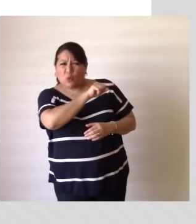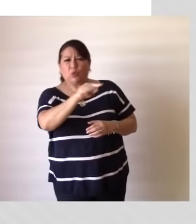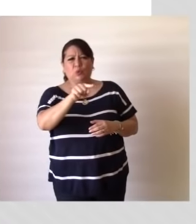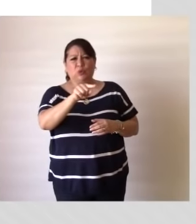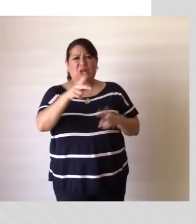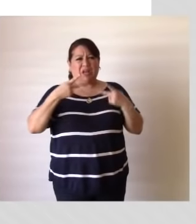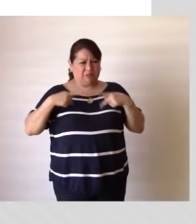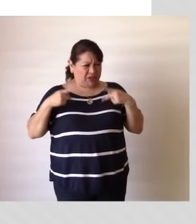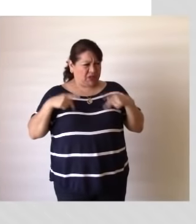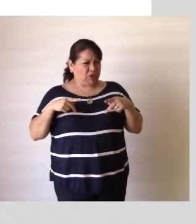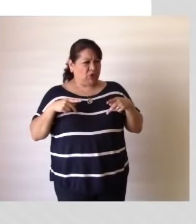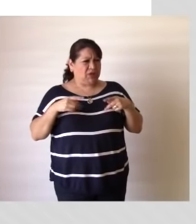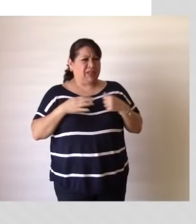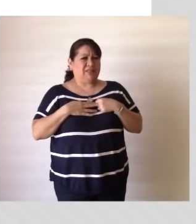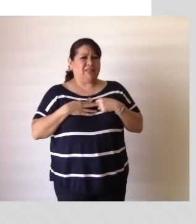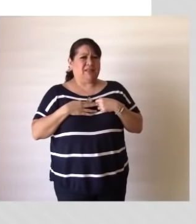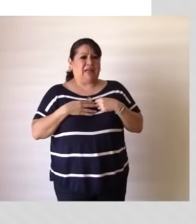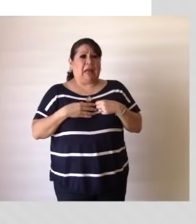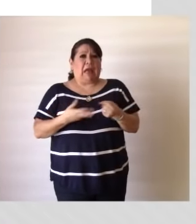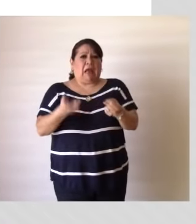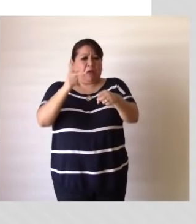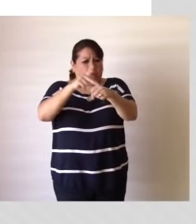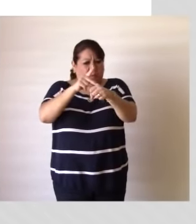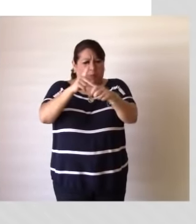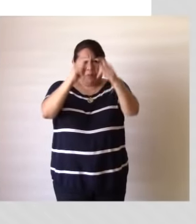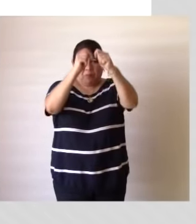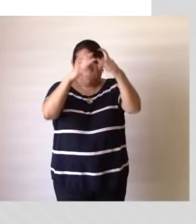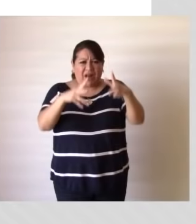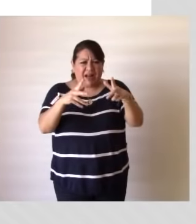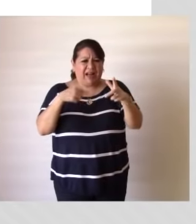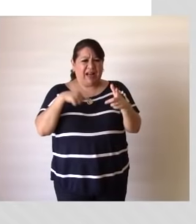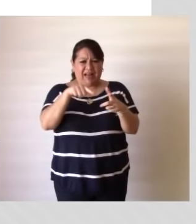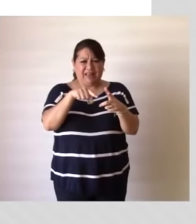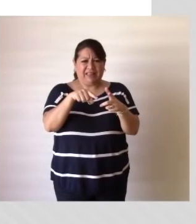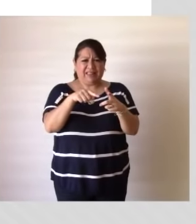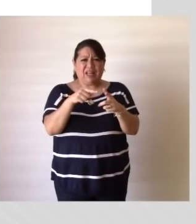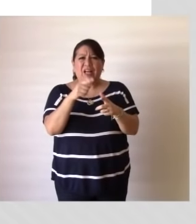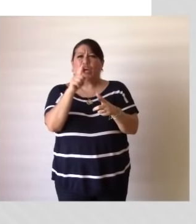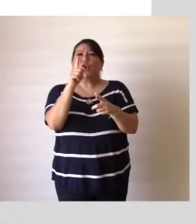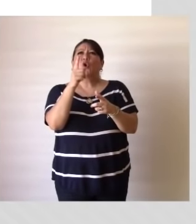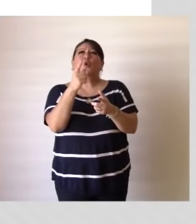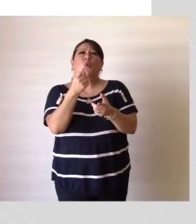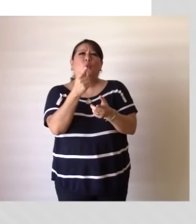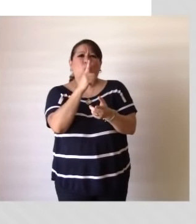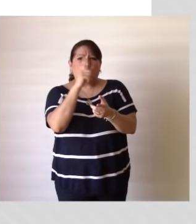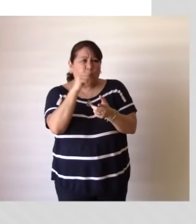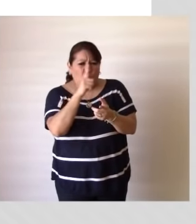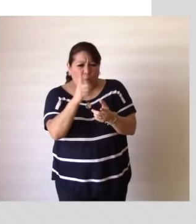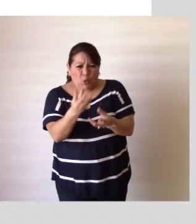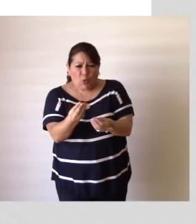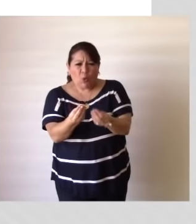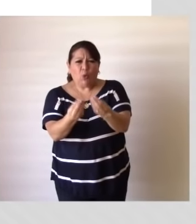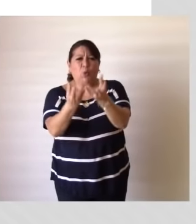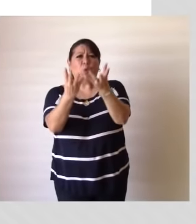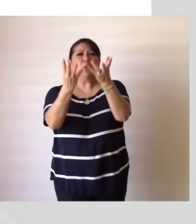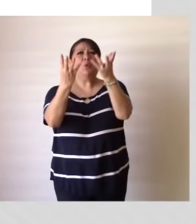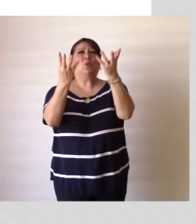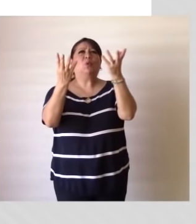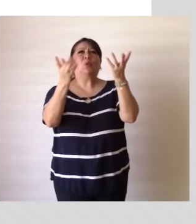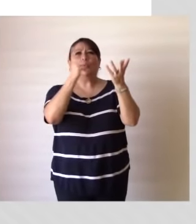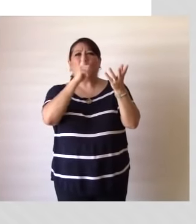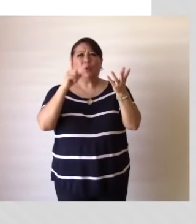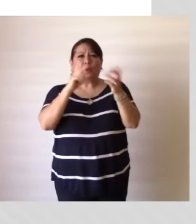puertas o alumbre mi altar de balde yo no tengo complacencia en vosotros dice jehová de los ejércitos ni de